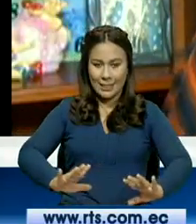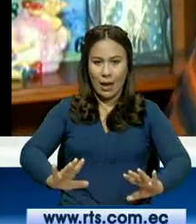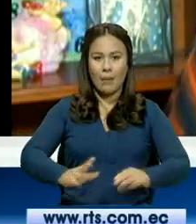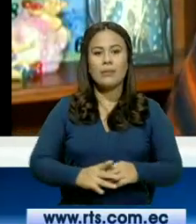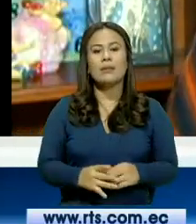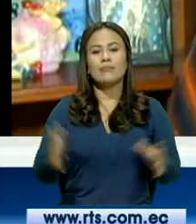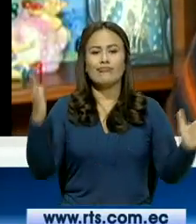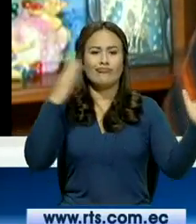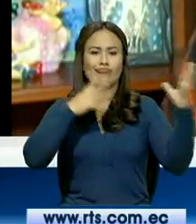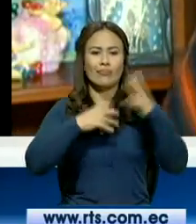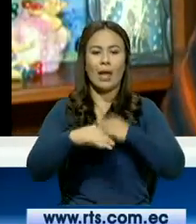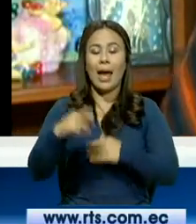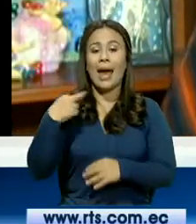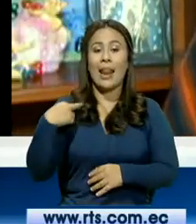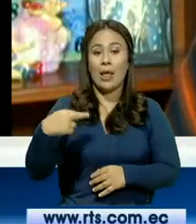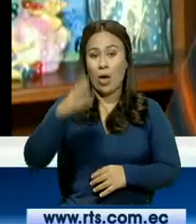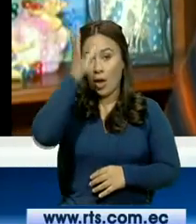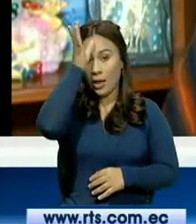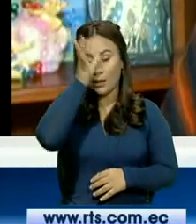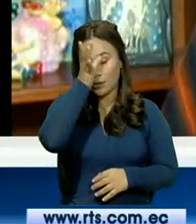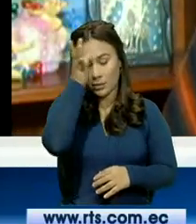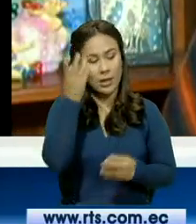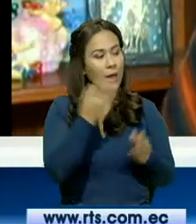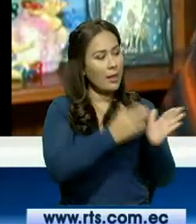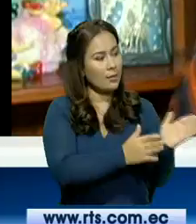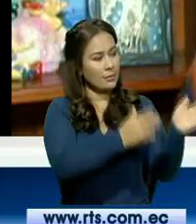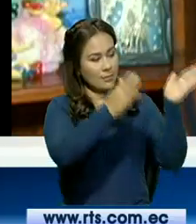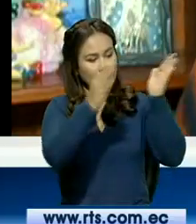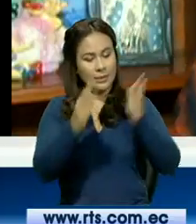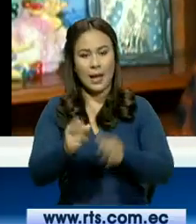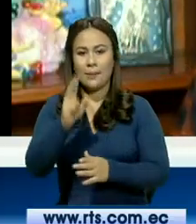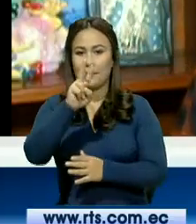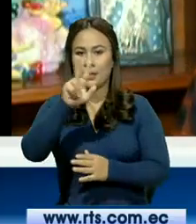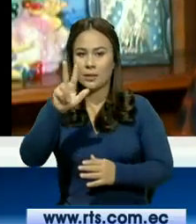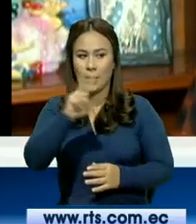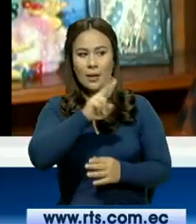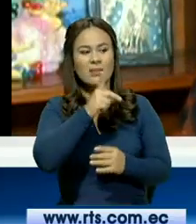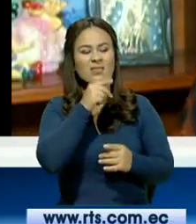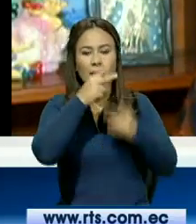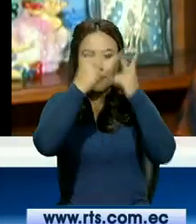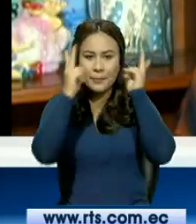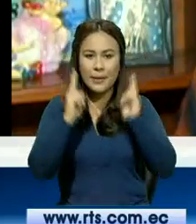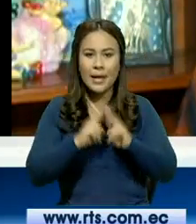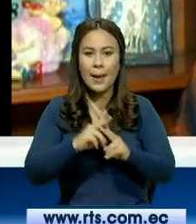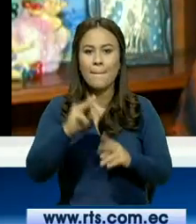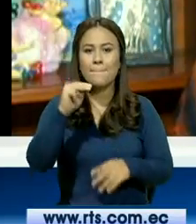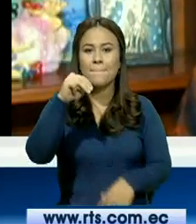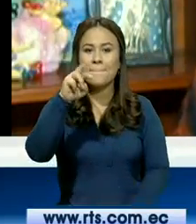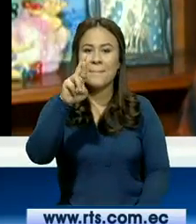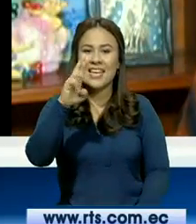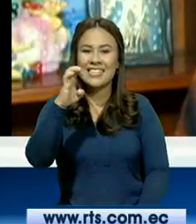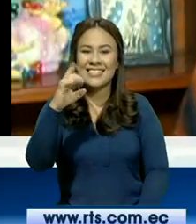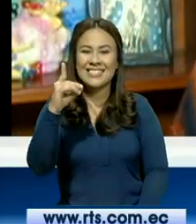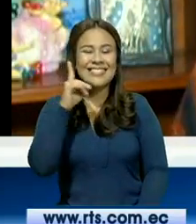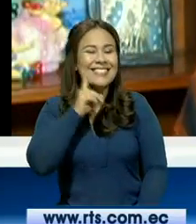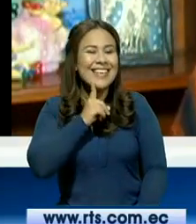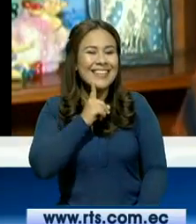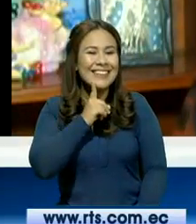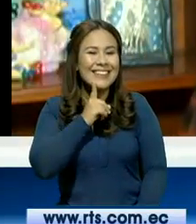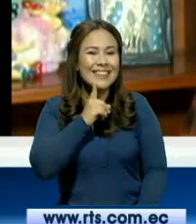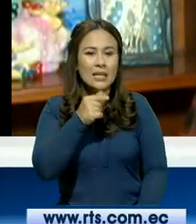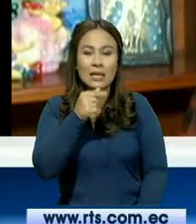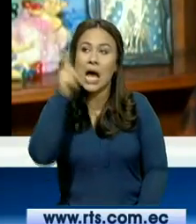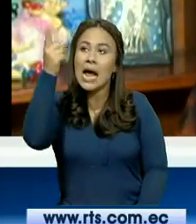se mezcla con la religión católica, pasando al 23 por la Virgen de las Mercedes, que es la Virgen Morena, la Macarena para